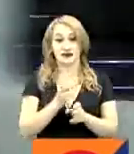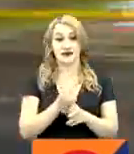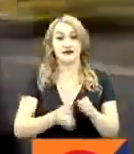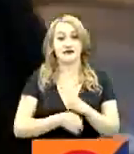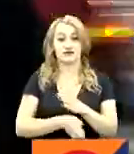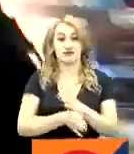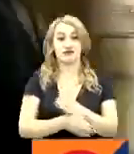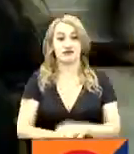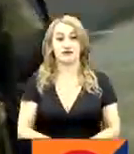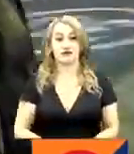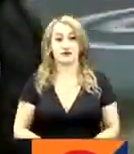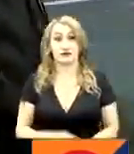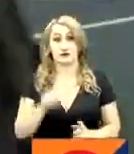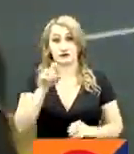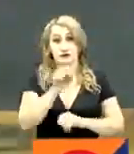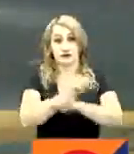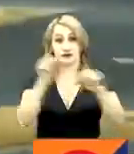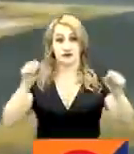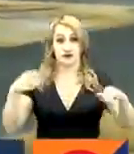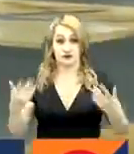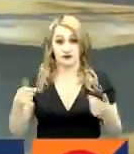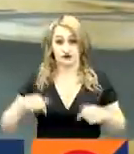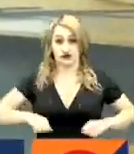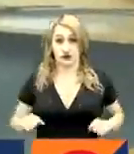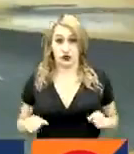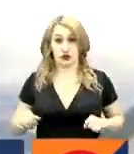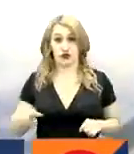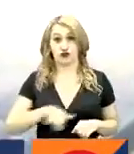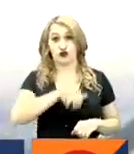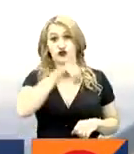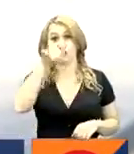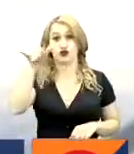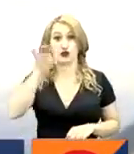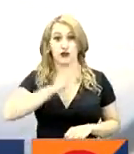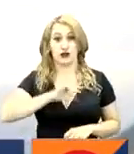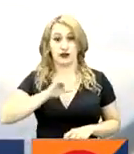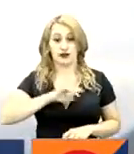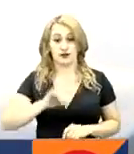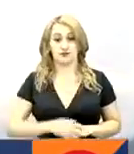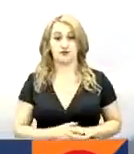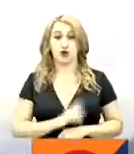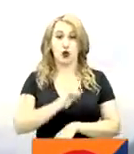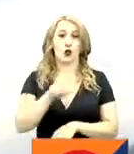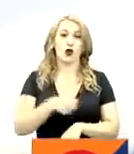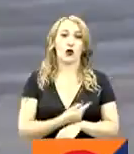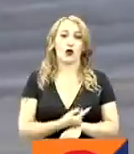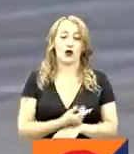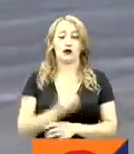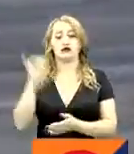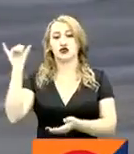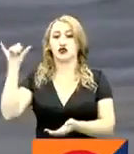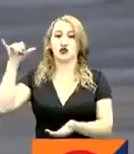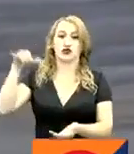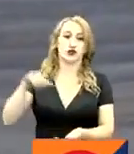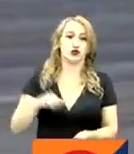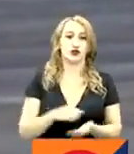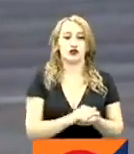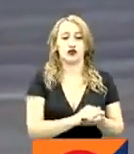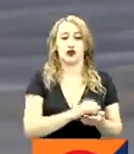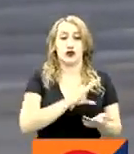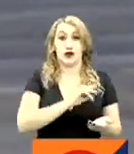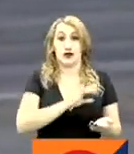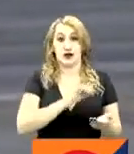son las 6 de la mañana y tomamos en bogotá a un avión rumbo a cali tras una hora de vuelo llegamos al aeropuerto alfonso bonilla aragón de